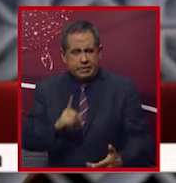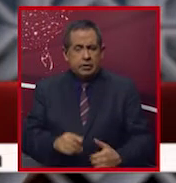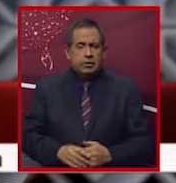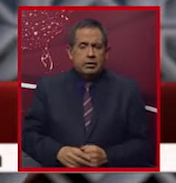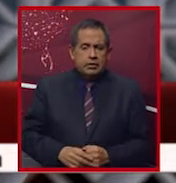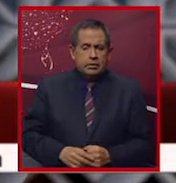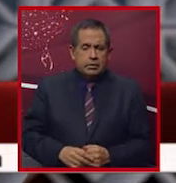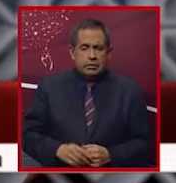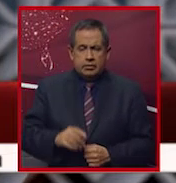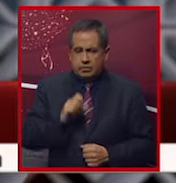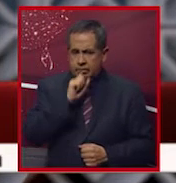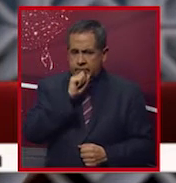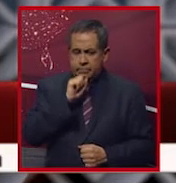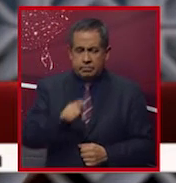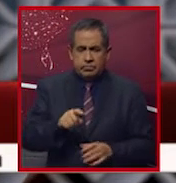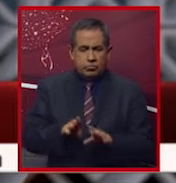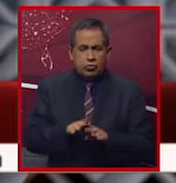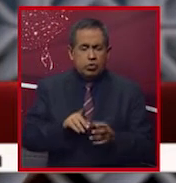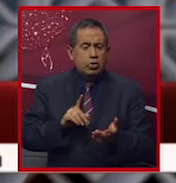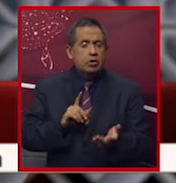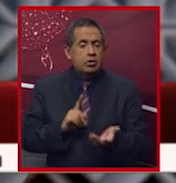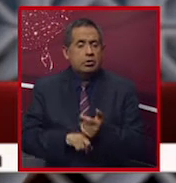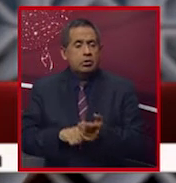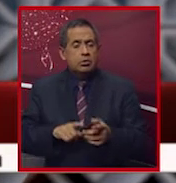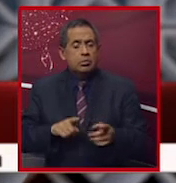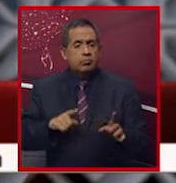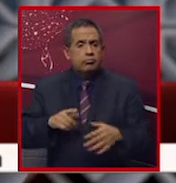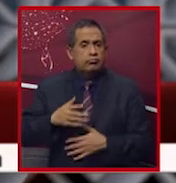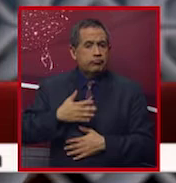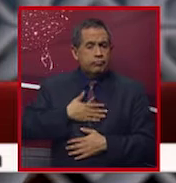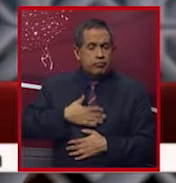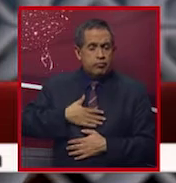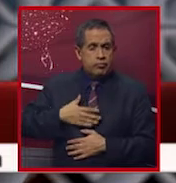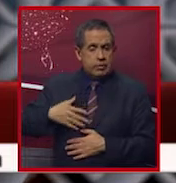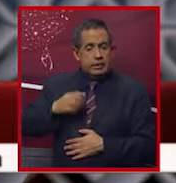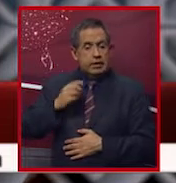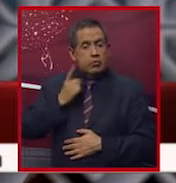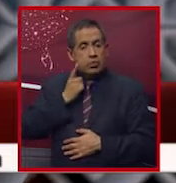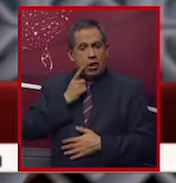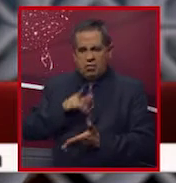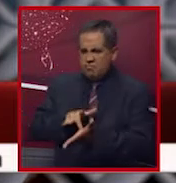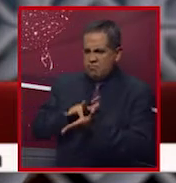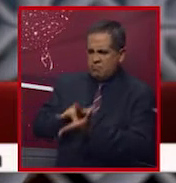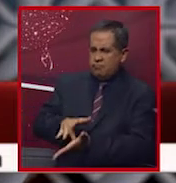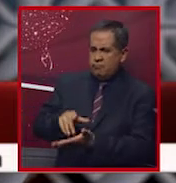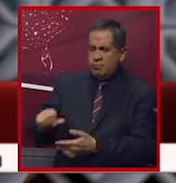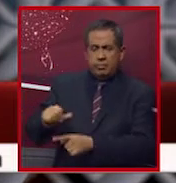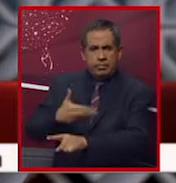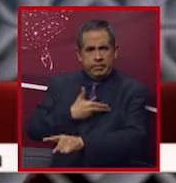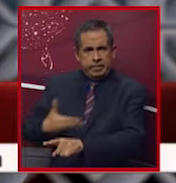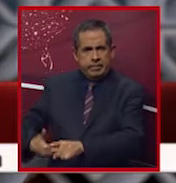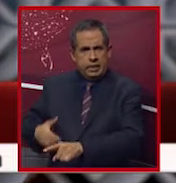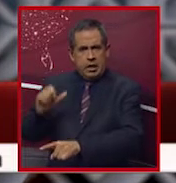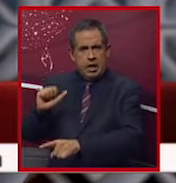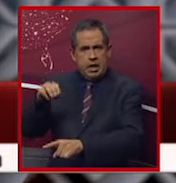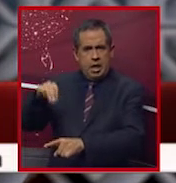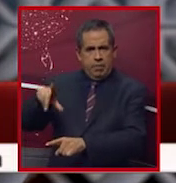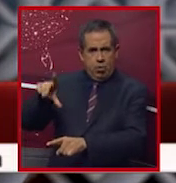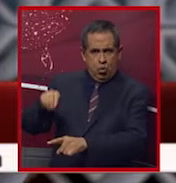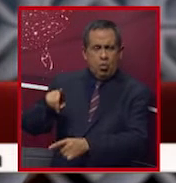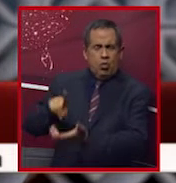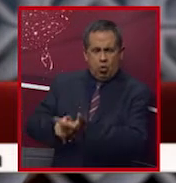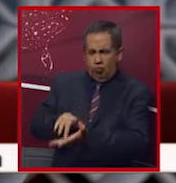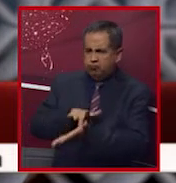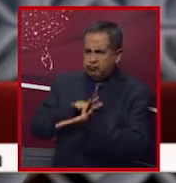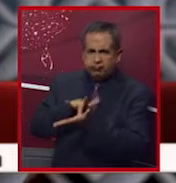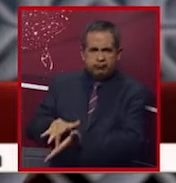mismo modo, respalda las acciones del Gobierno de la República, encabezado por el presidente Andrés Manuel López Obrador, que